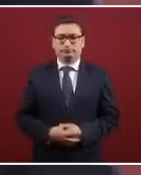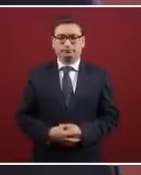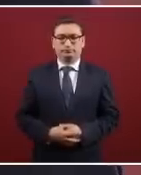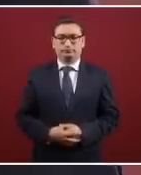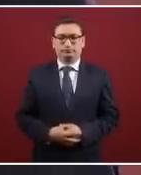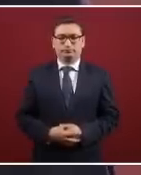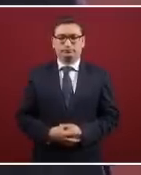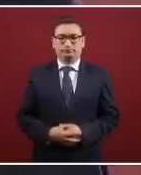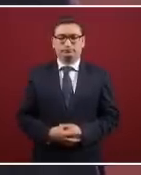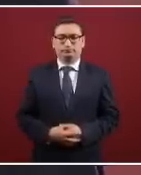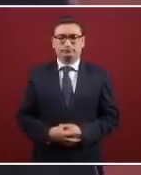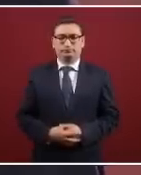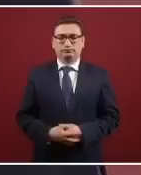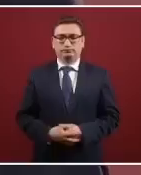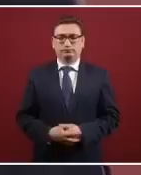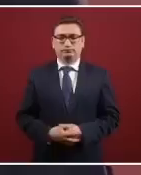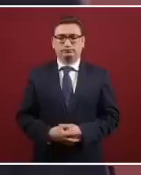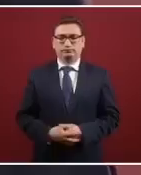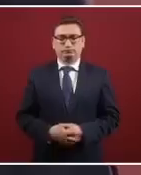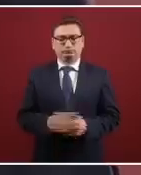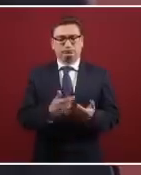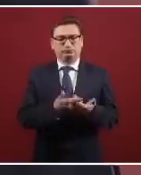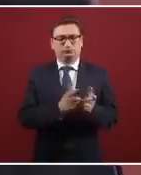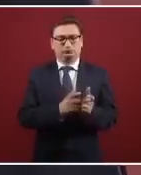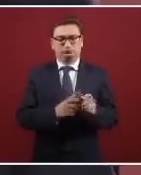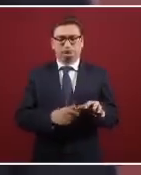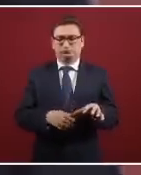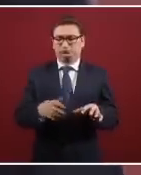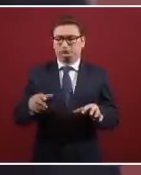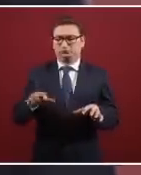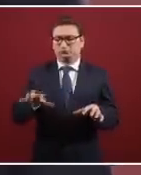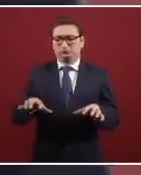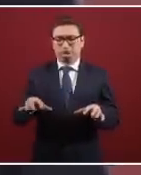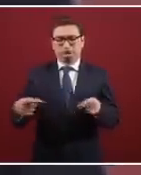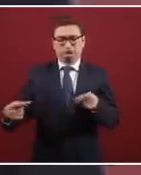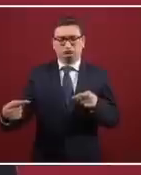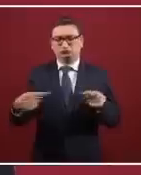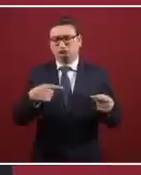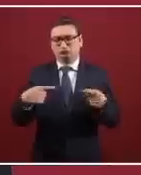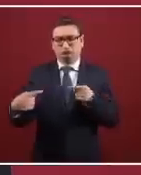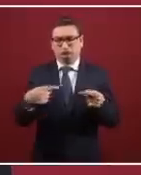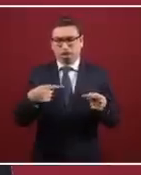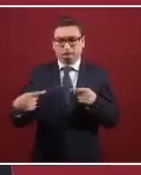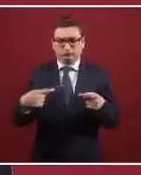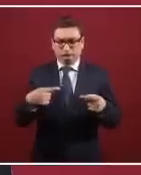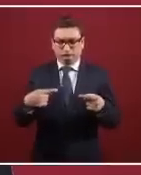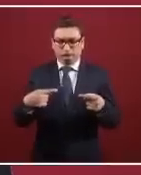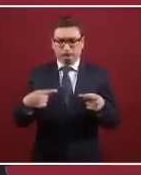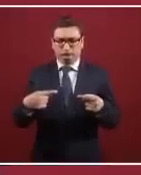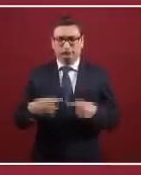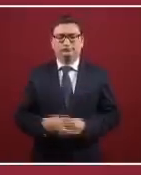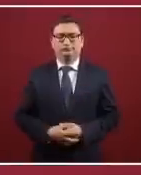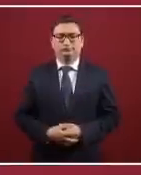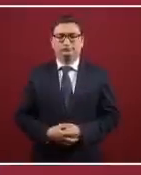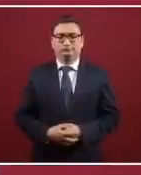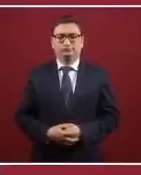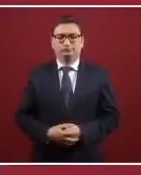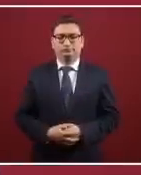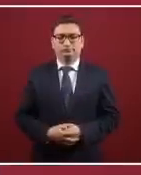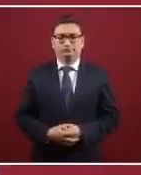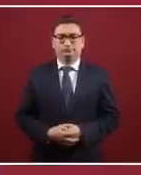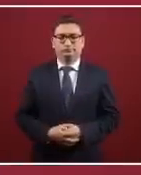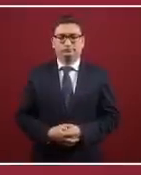están en disputa. No se considera que